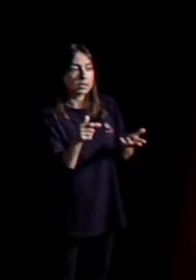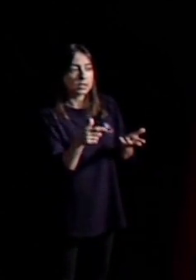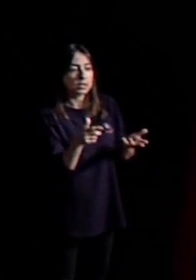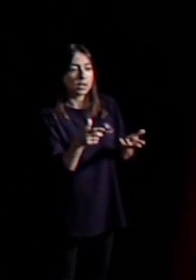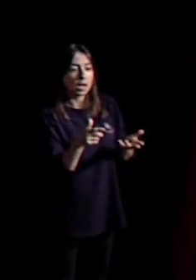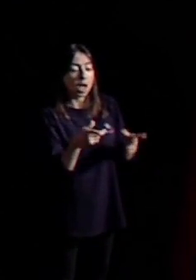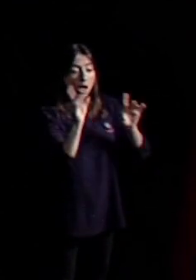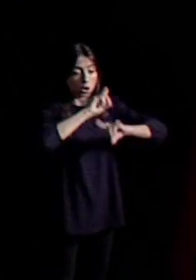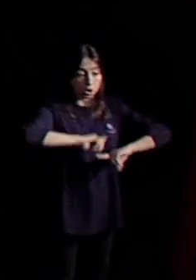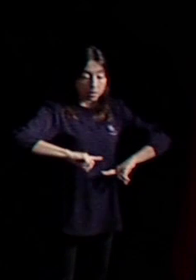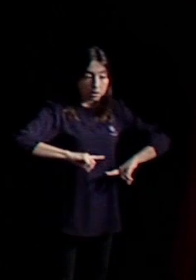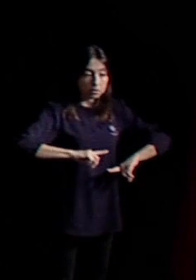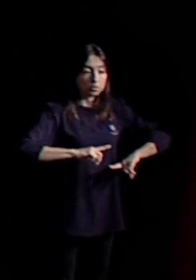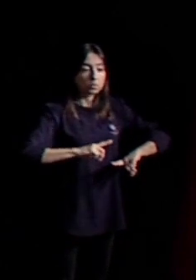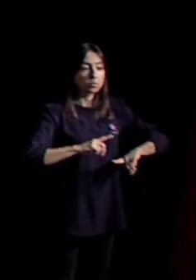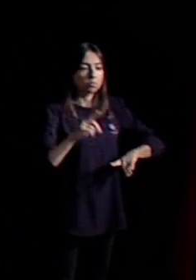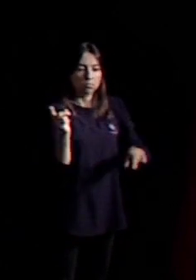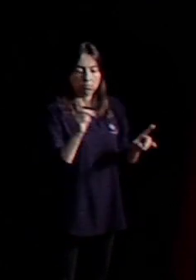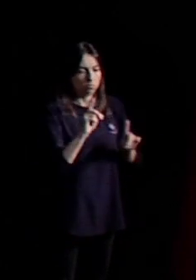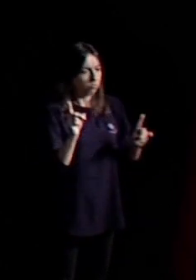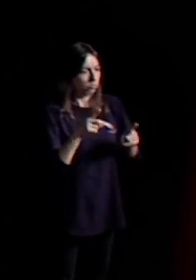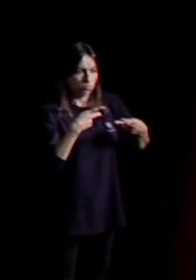es anónima y que va,